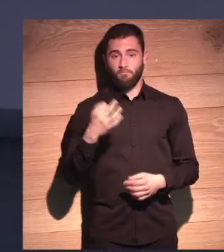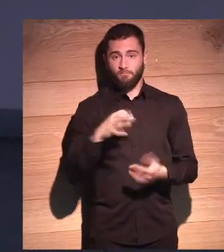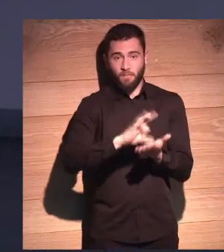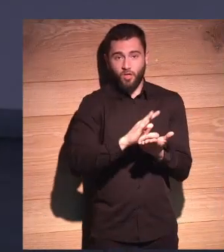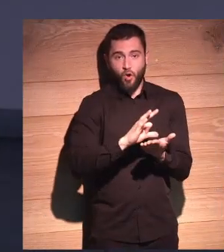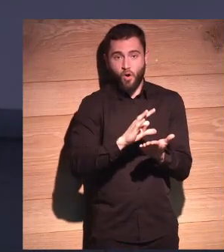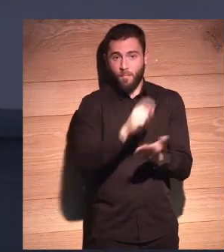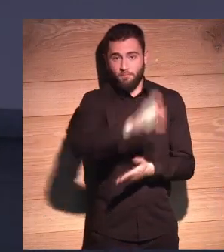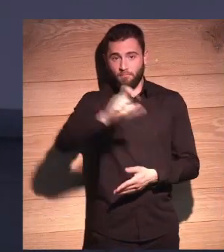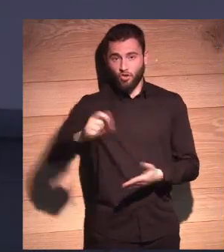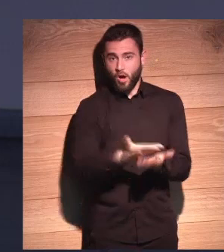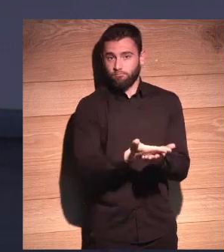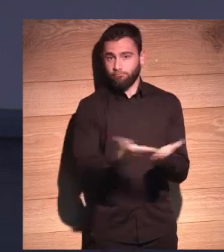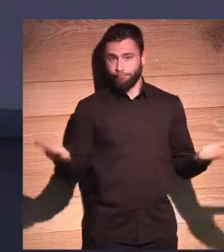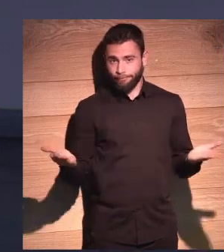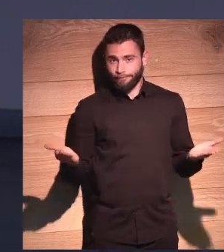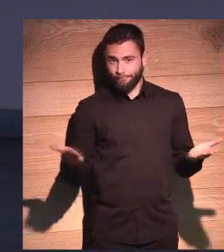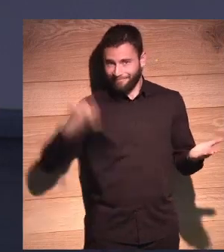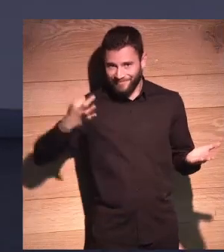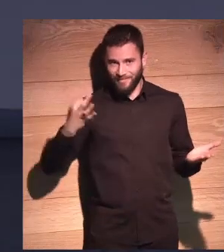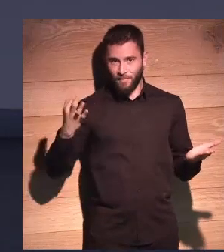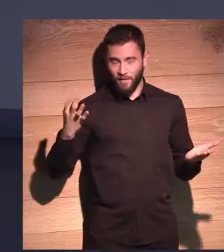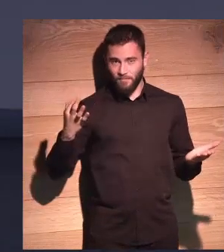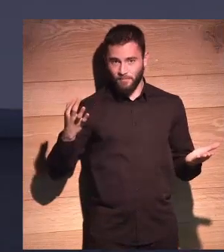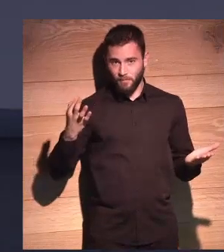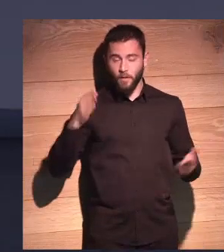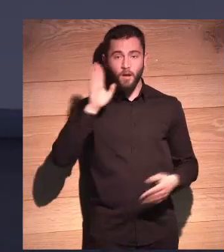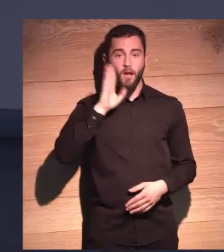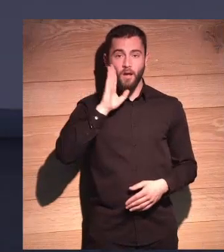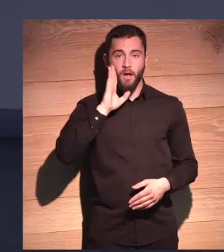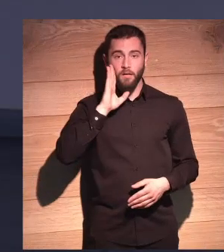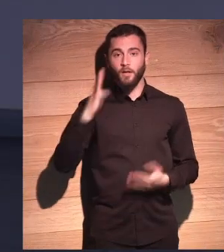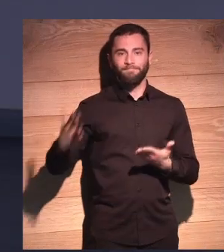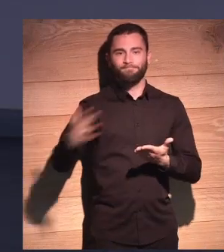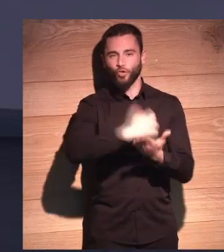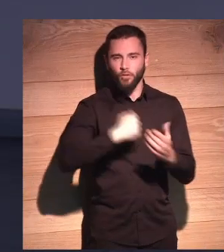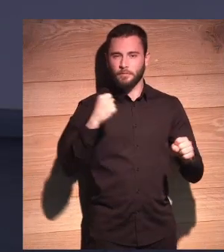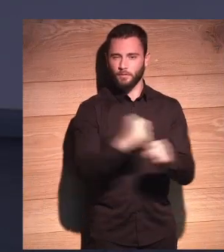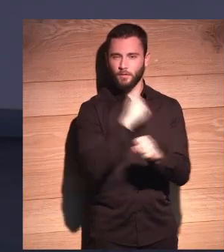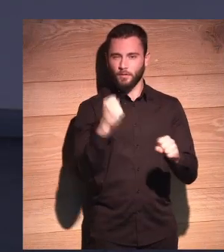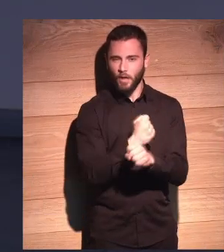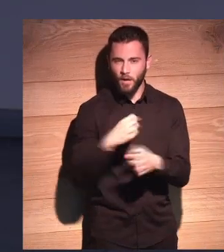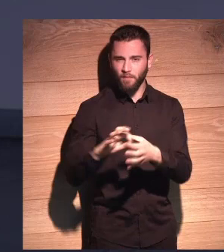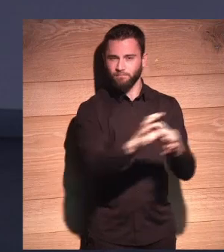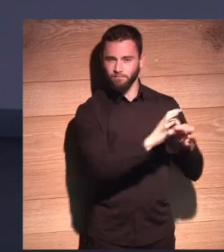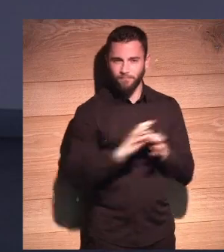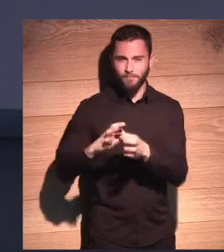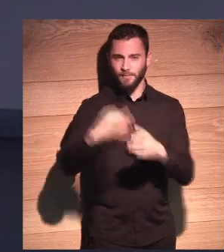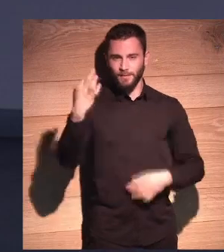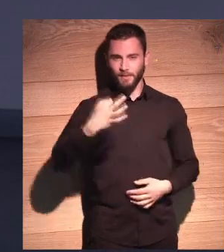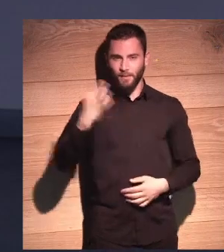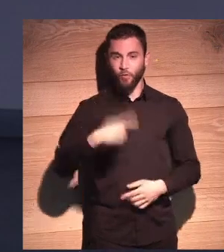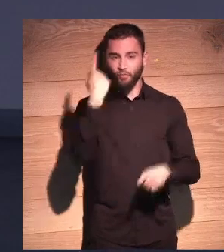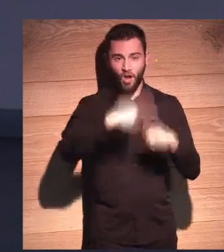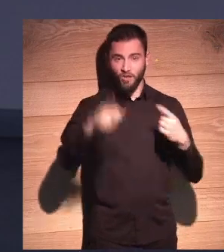personas. Y en eso tenemos todos que trabajar. Hay una cosa